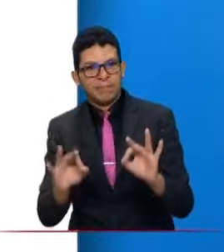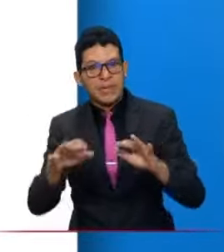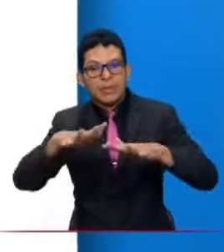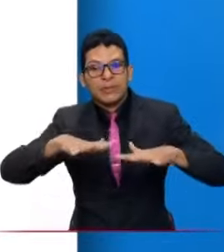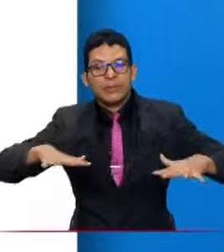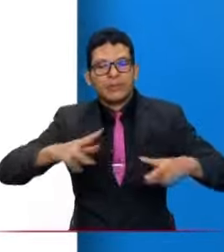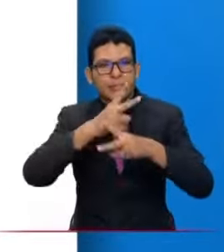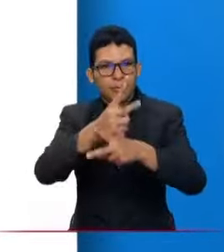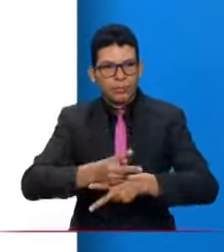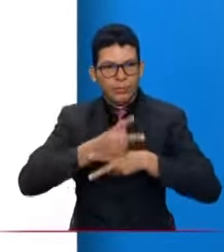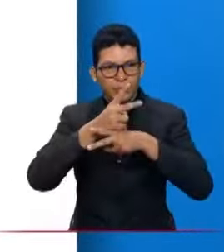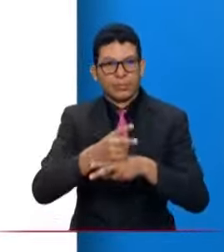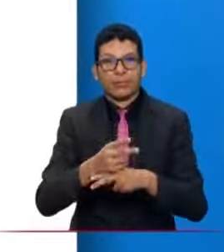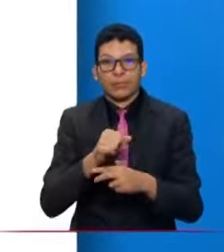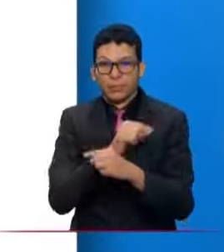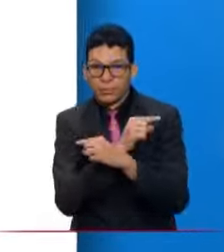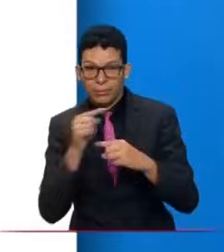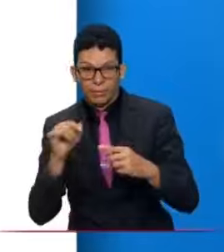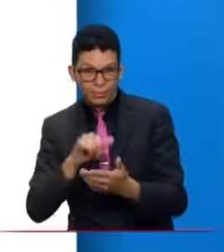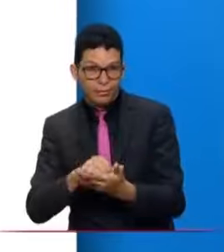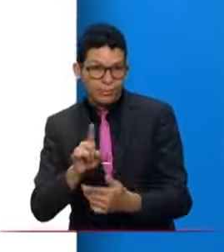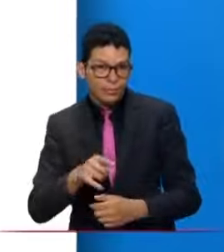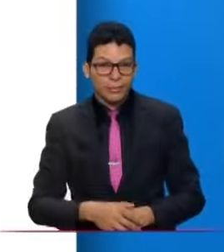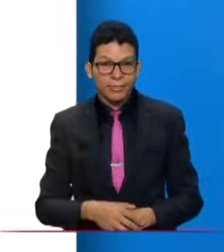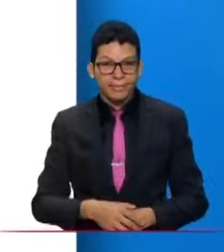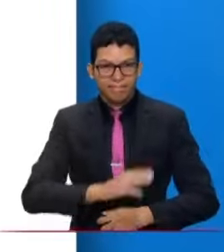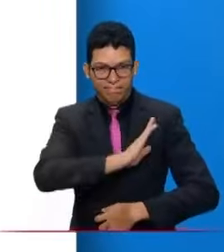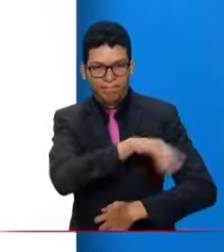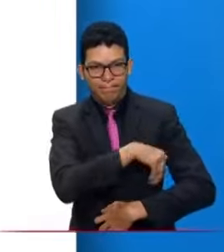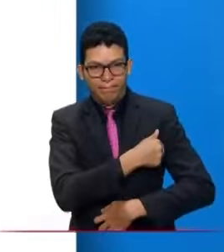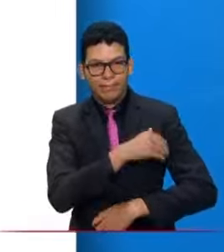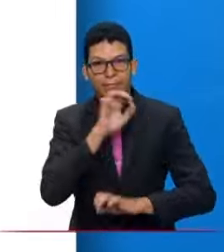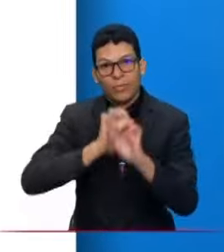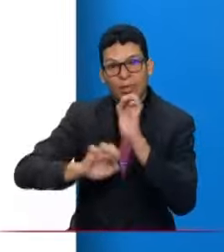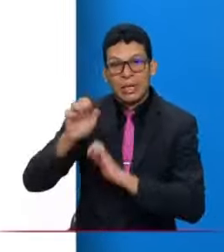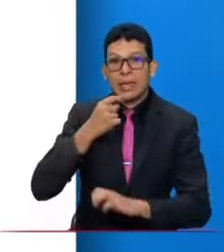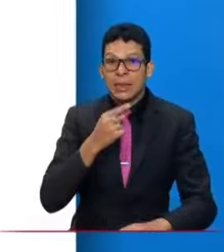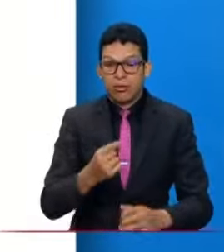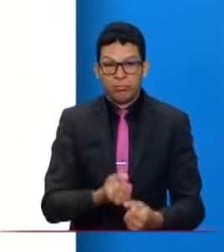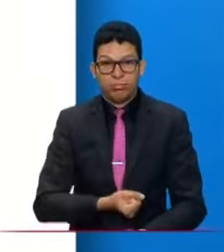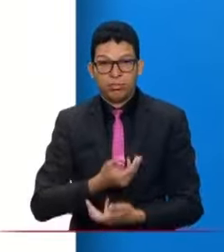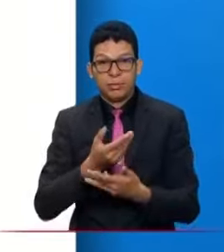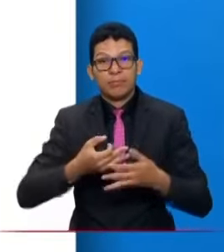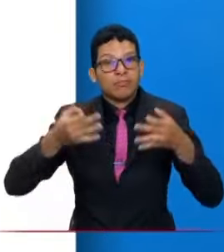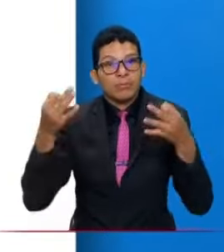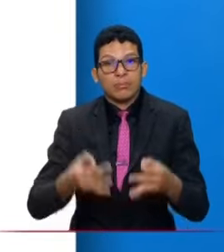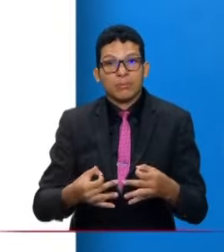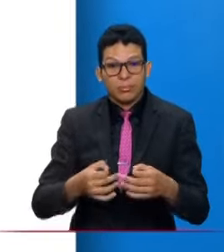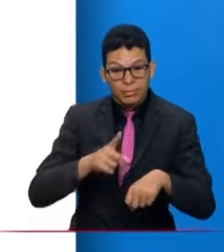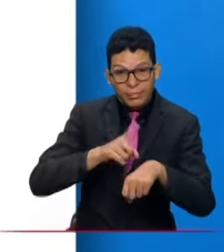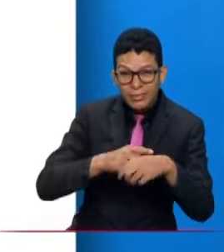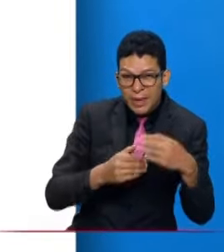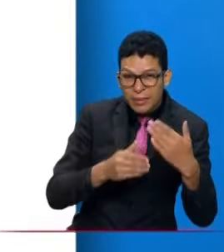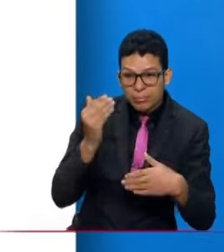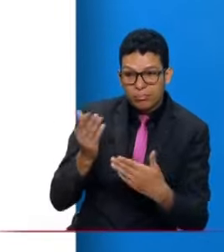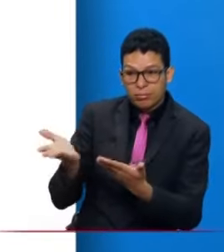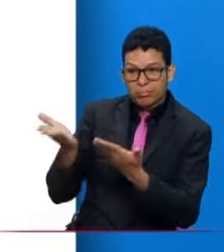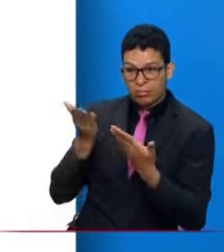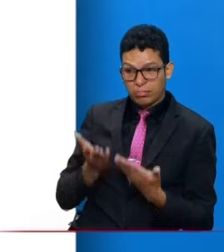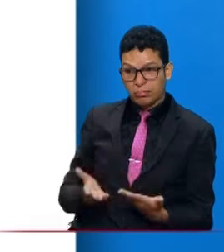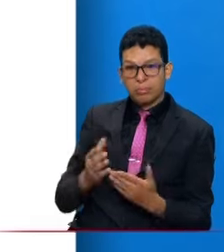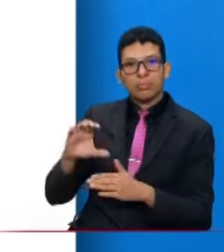y protegido durante el evento el ministro de defensa también se pronunció asegurando que desde el momento Cero en que se le entregó la